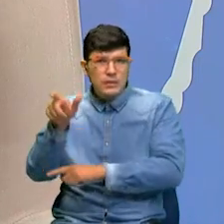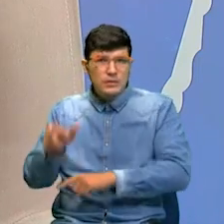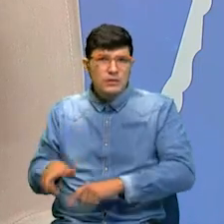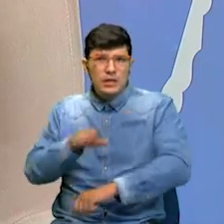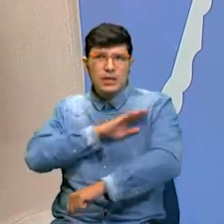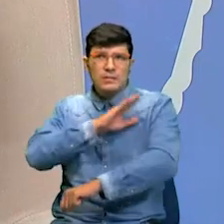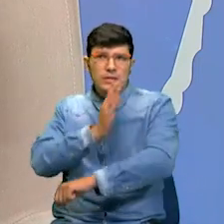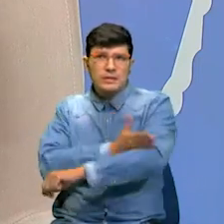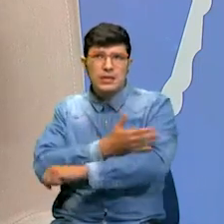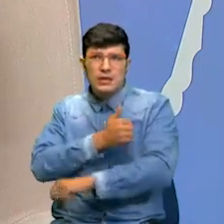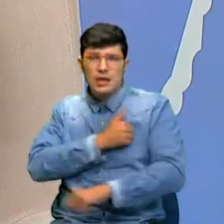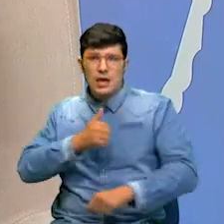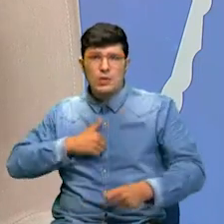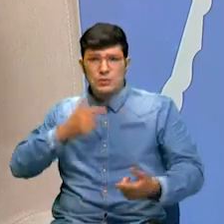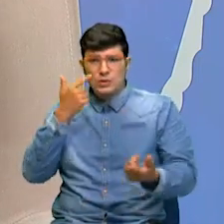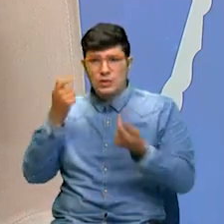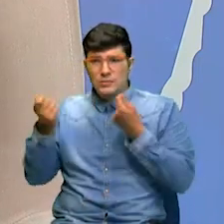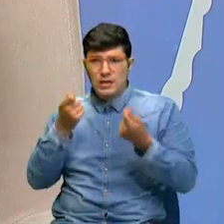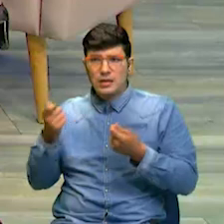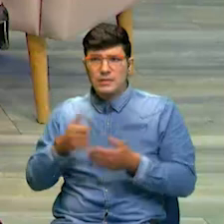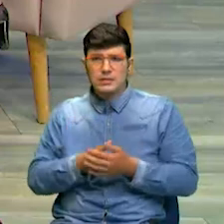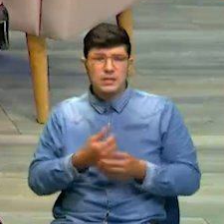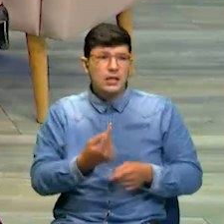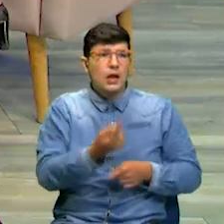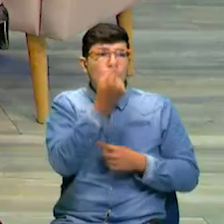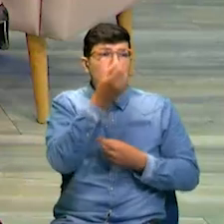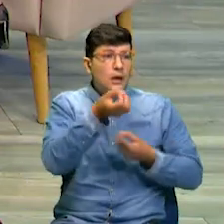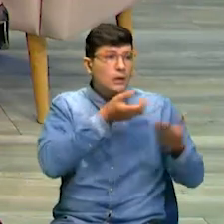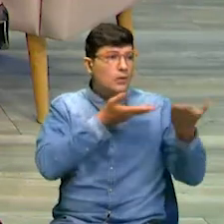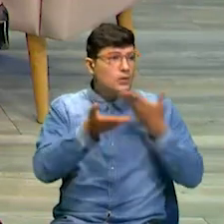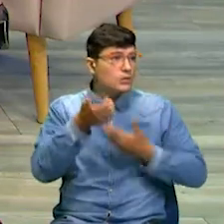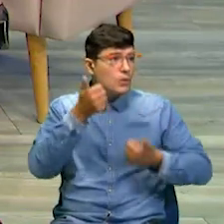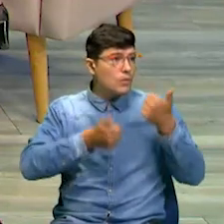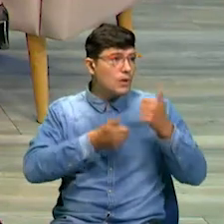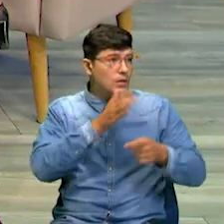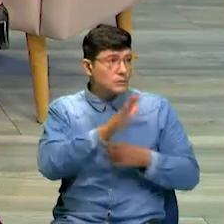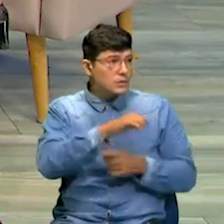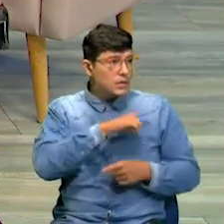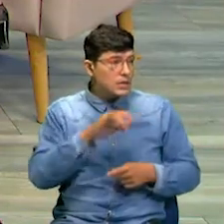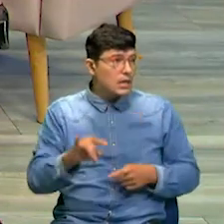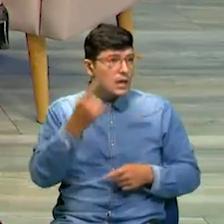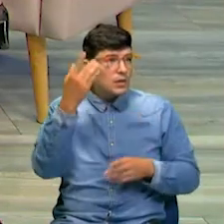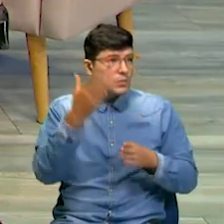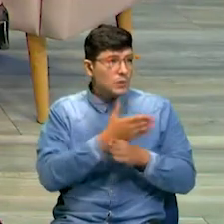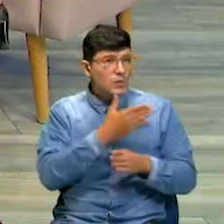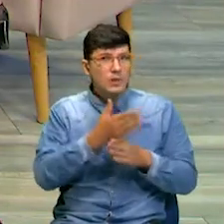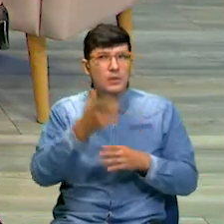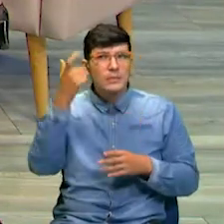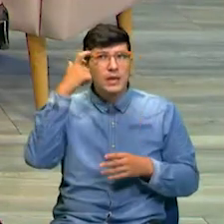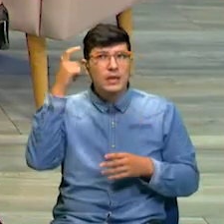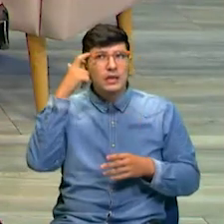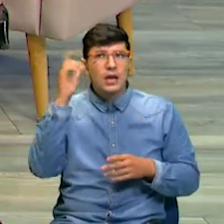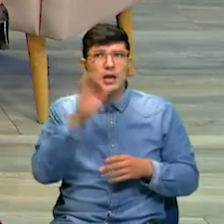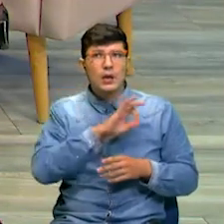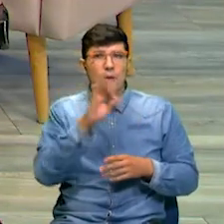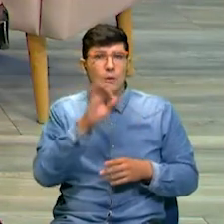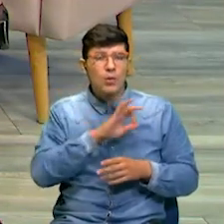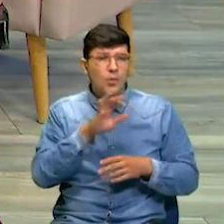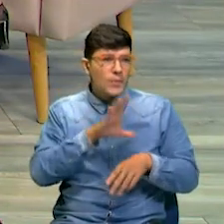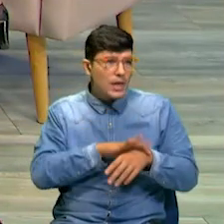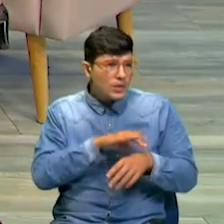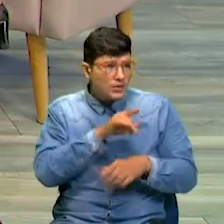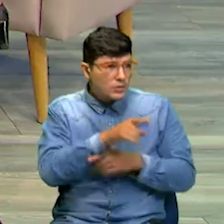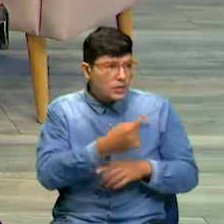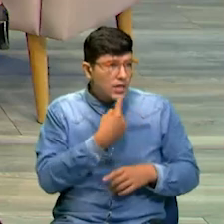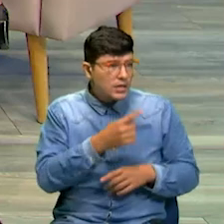en capacidad de autodeterminarse. La única condición de pronto es que si tuviera algún problema de tipo mental o de tipo médico que dijera, no, usted